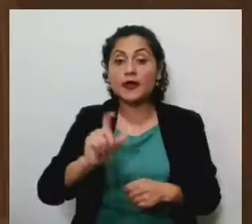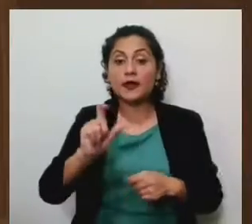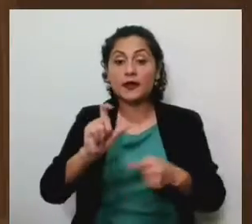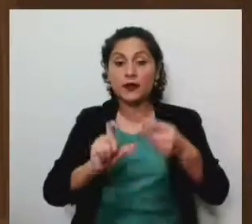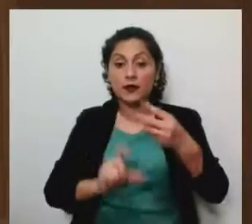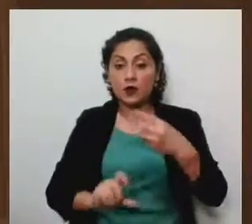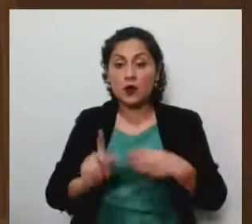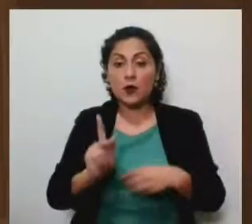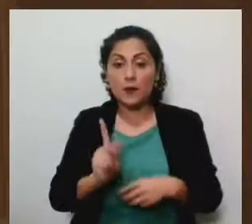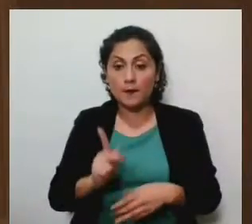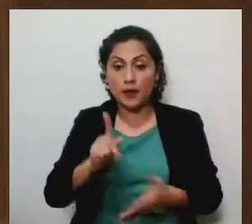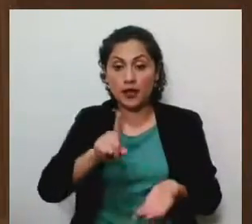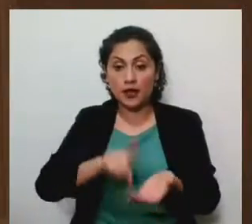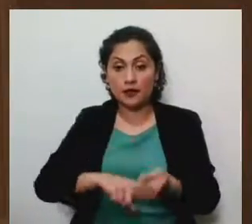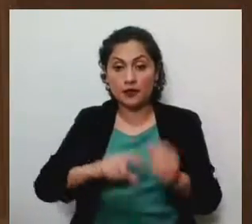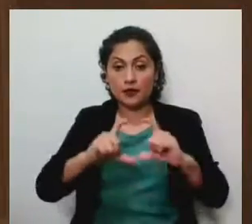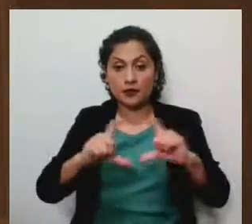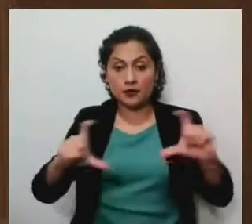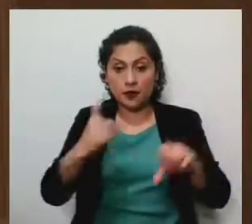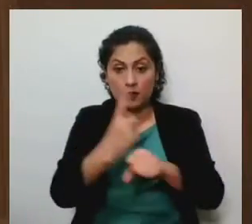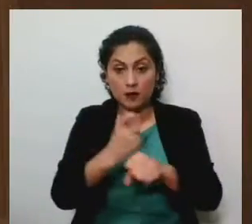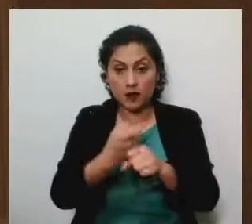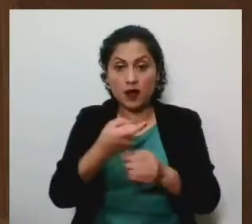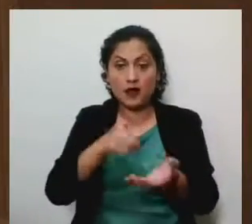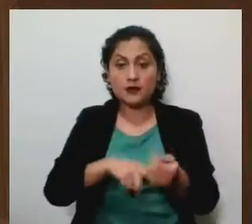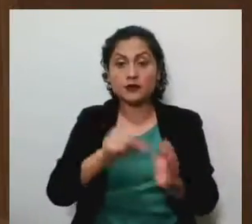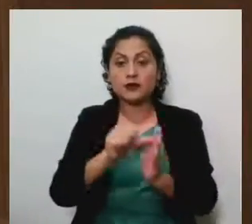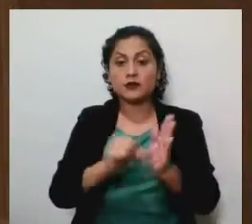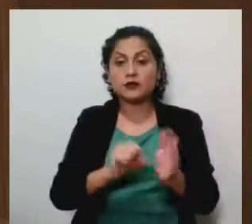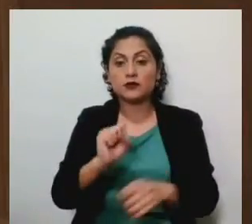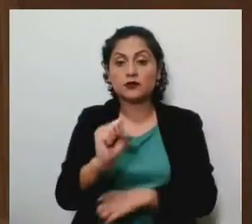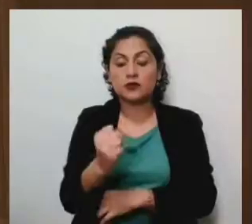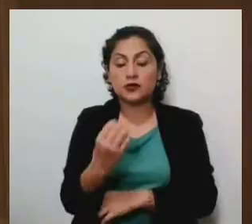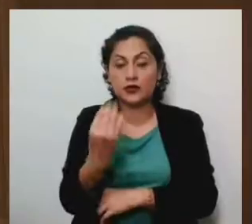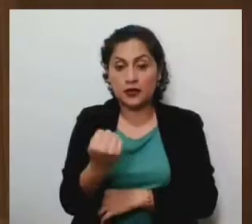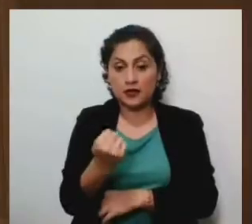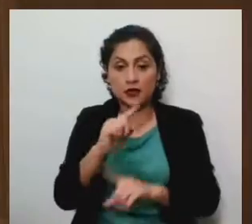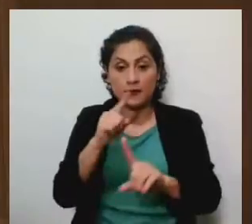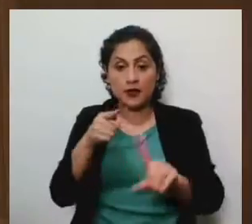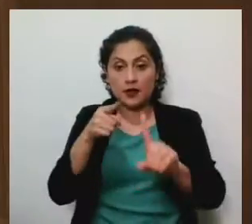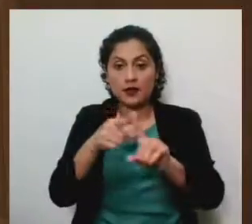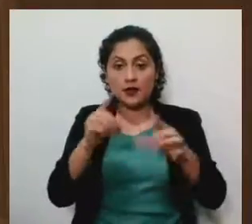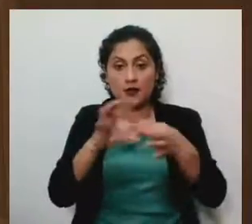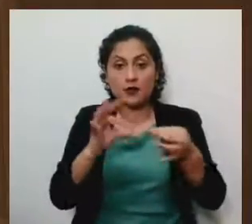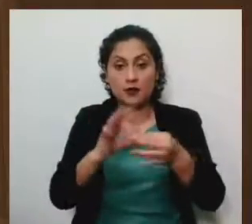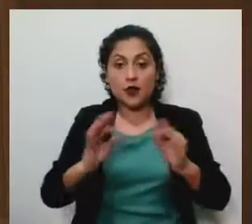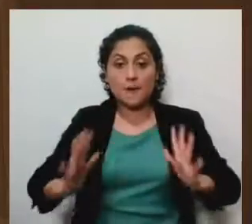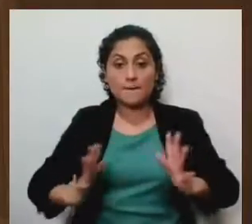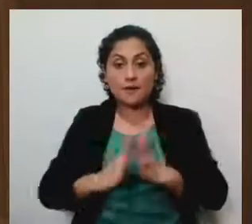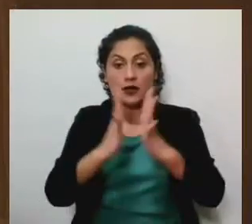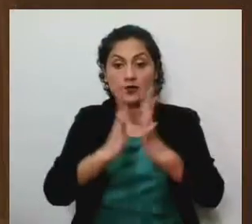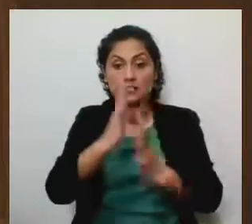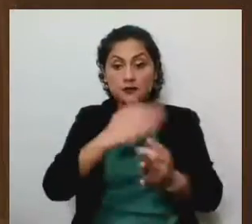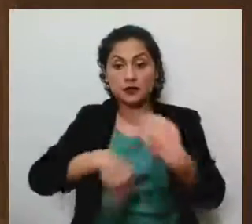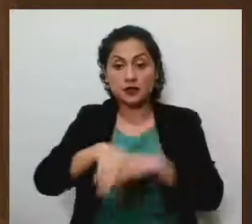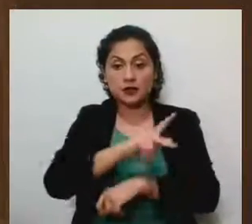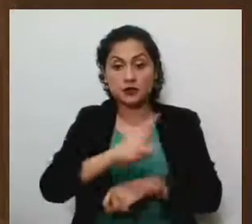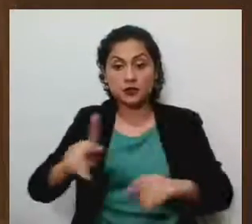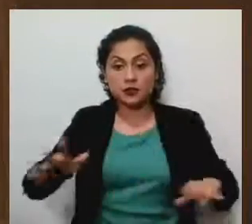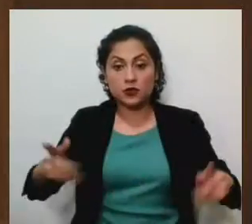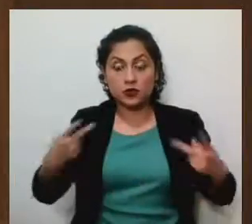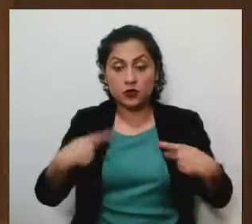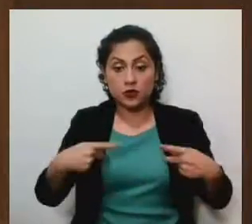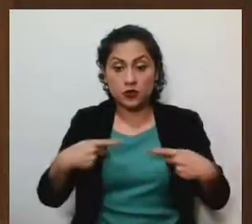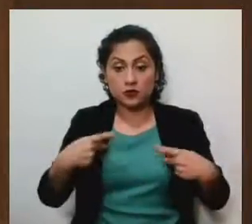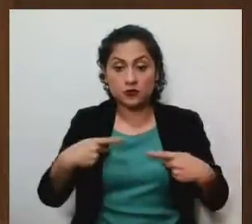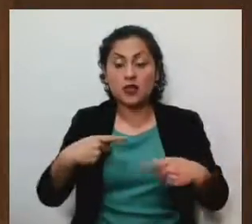artículo 69, que se refiere a la Comisión Permanente de Participación Ciudadana, fue derogado mediante el decreto